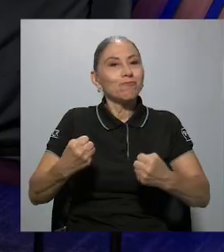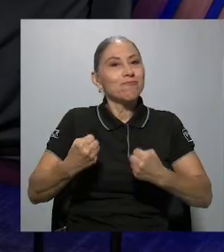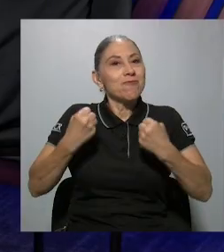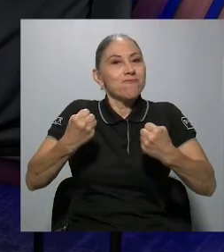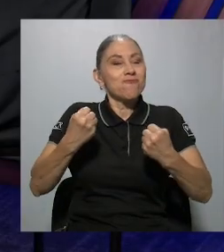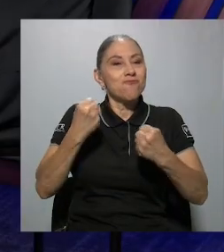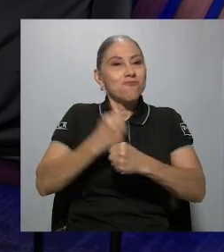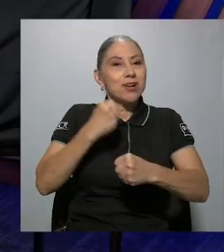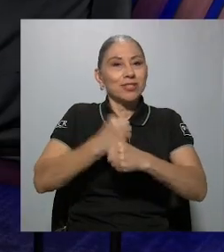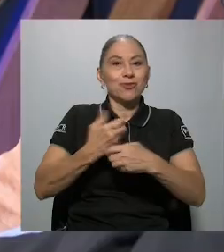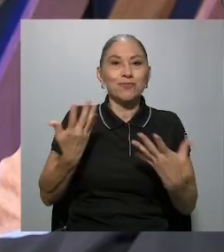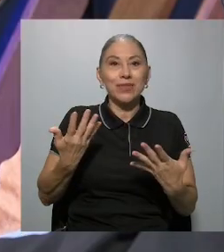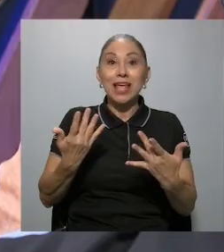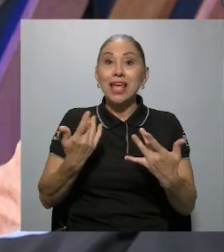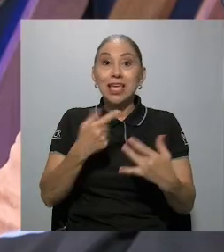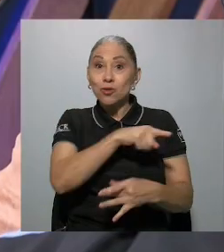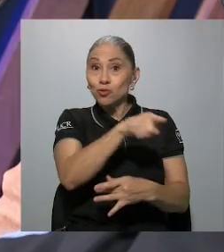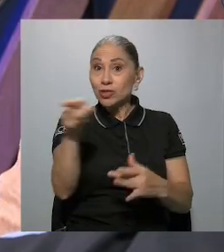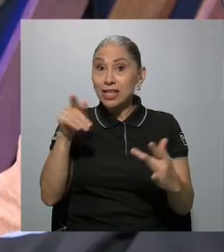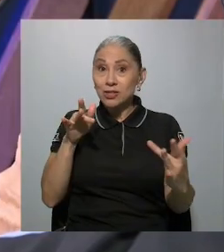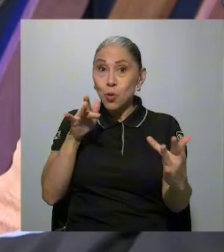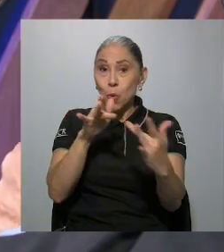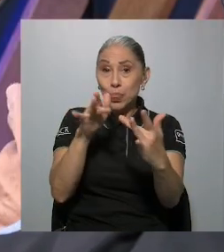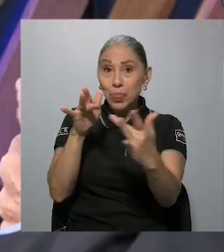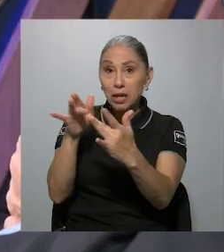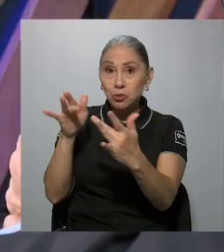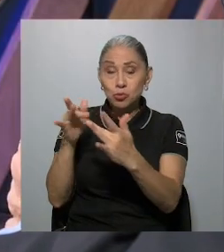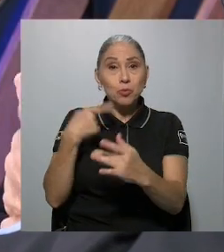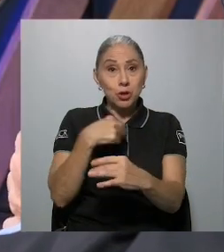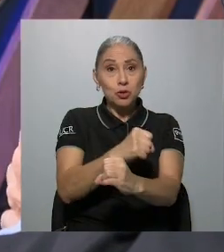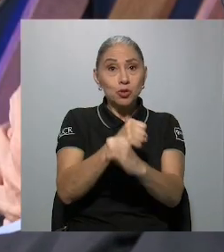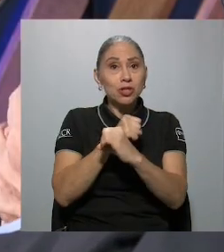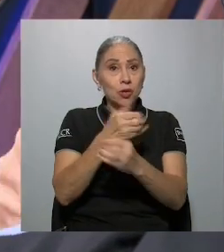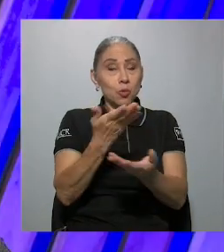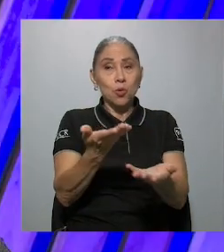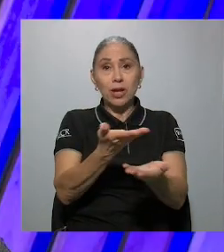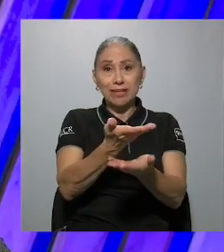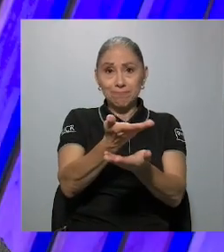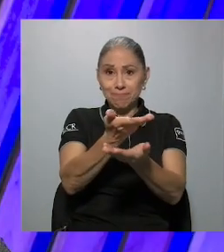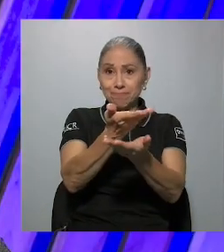esfuerzo y los contactos de ustedes, porque estoy seguro que